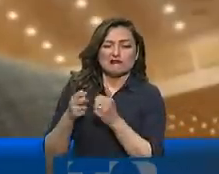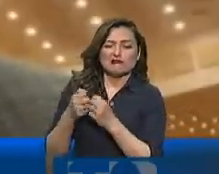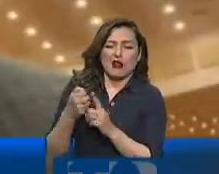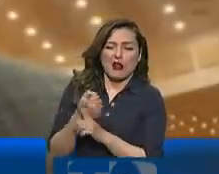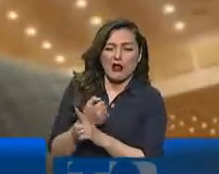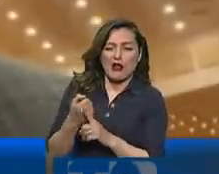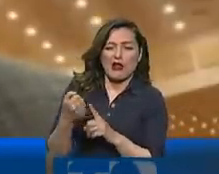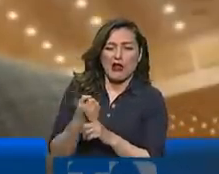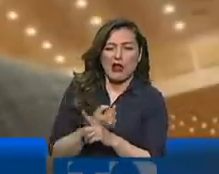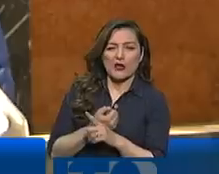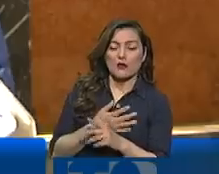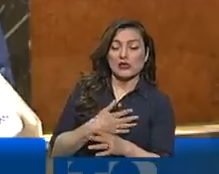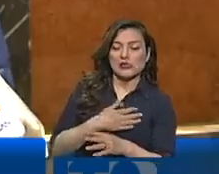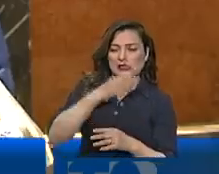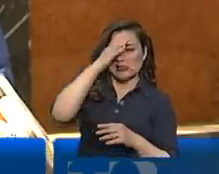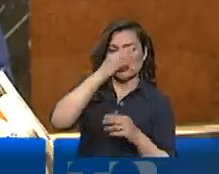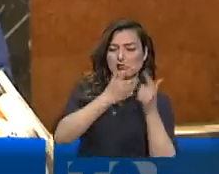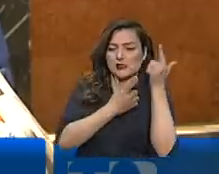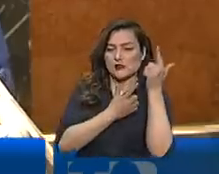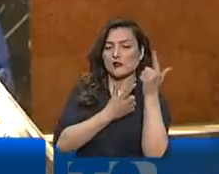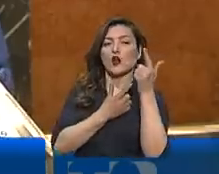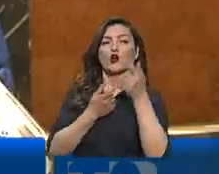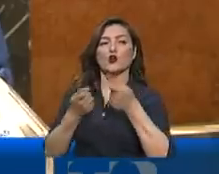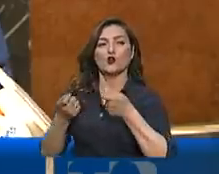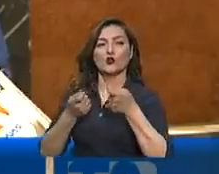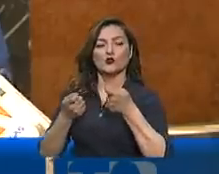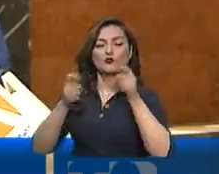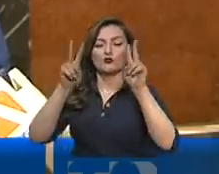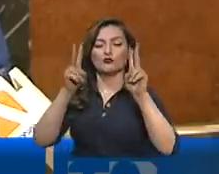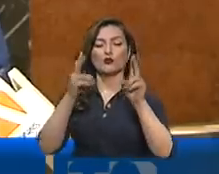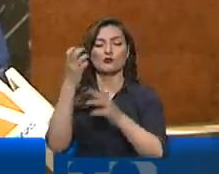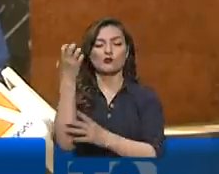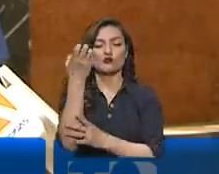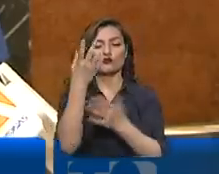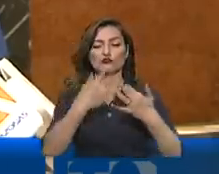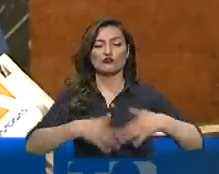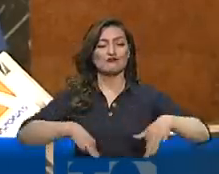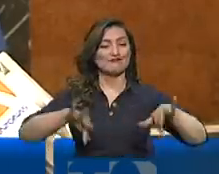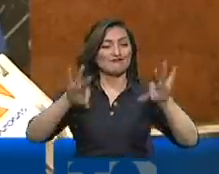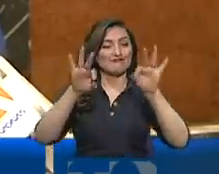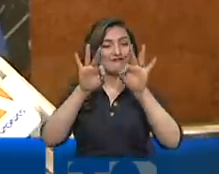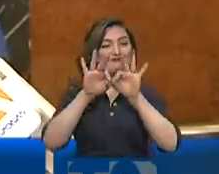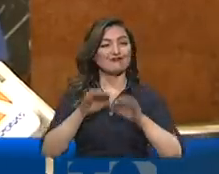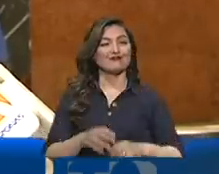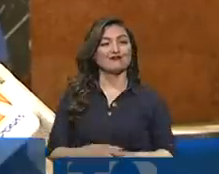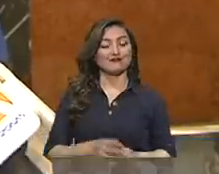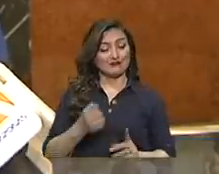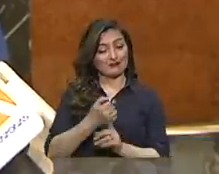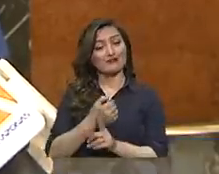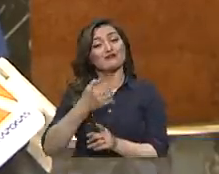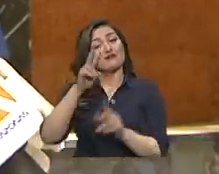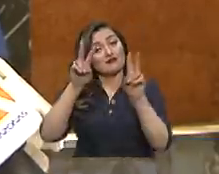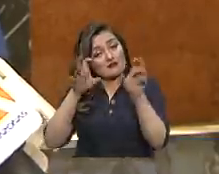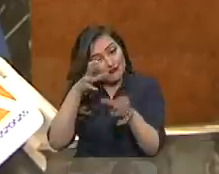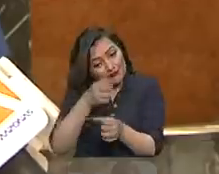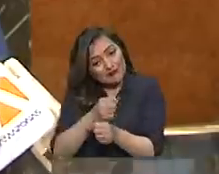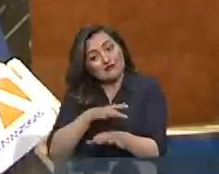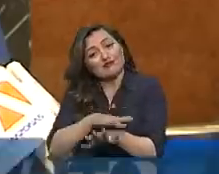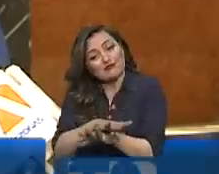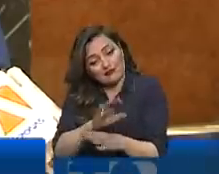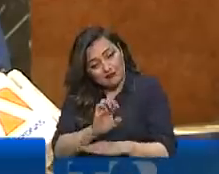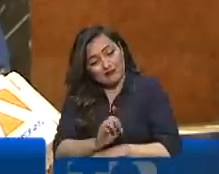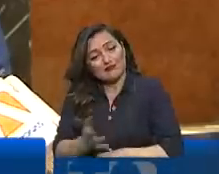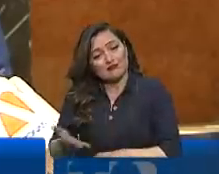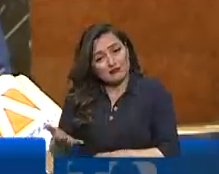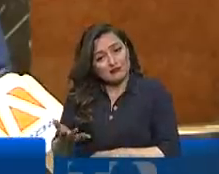con el crimen organizado. Que creo que es un tema emergente, un tema importante que se ha dado, pero tenemos que pelear ya por el tema de seguridad integral por el país.